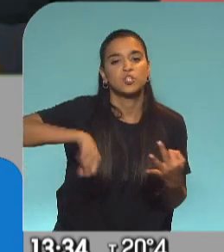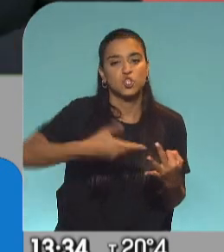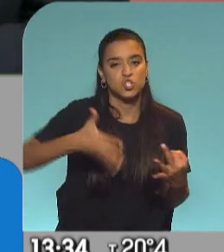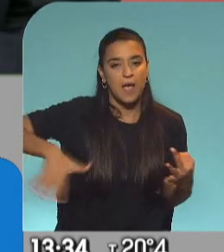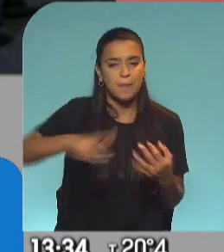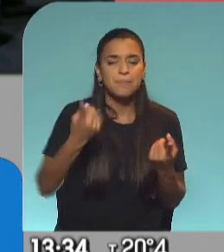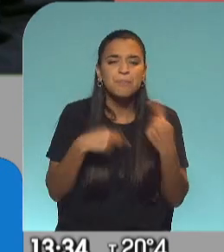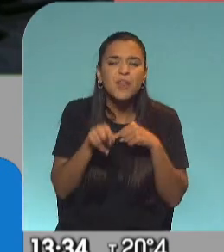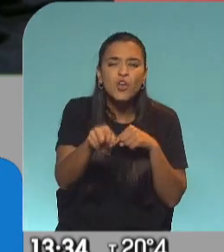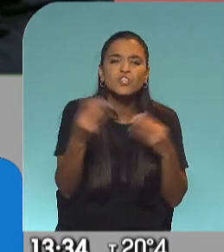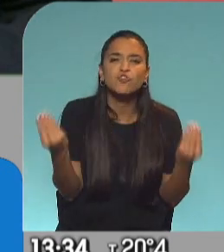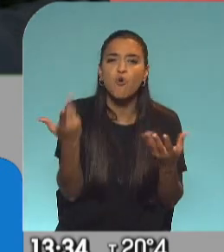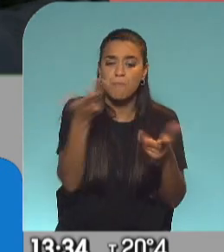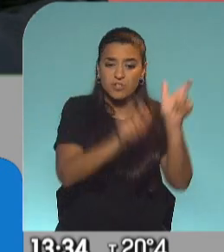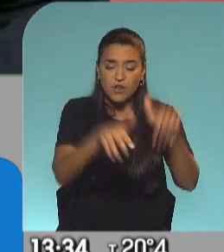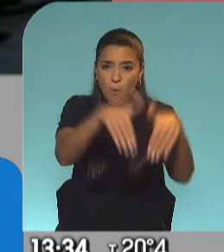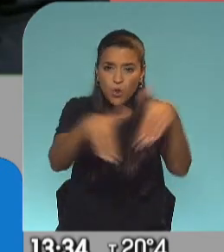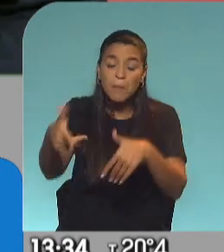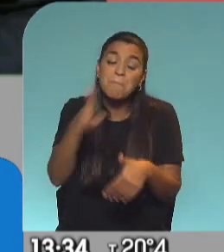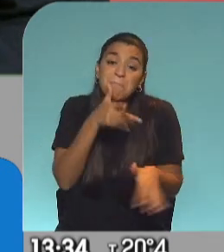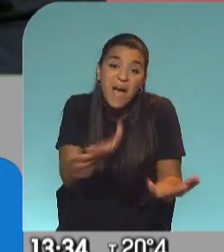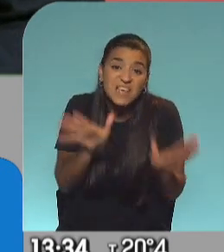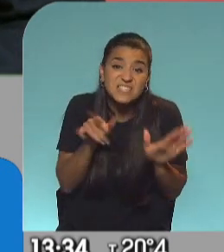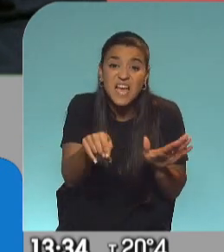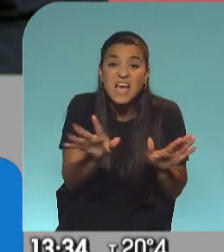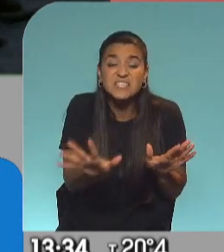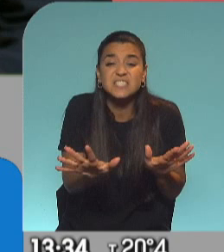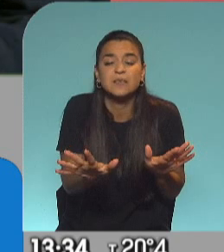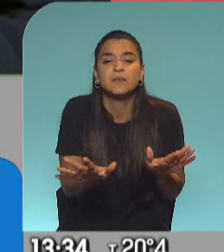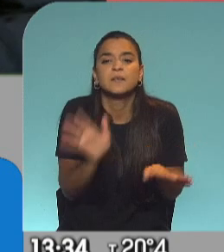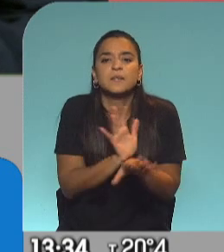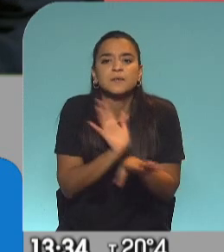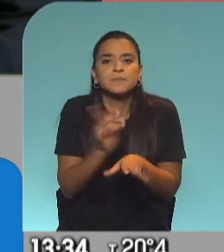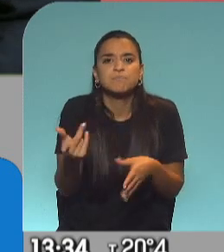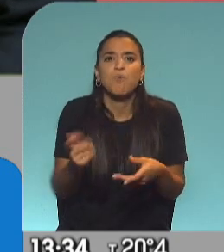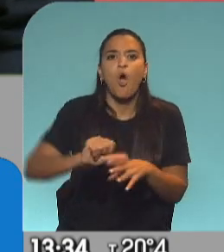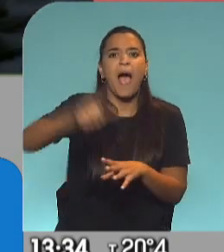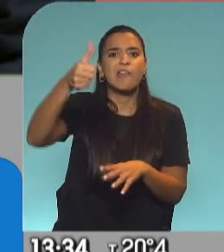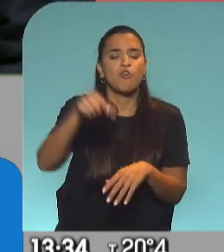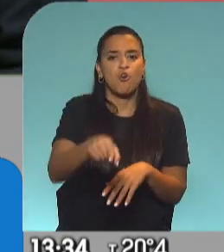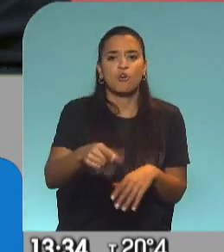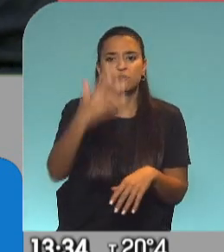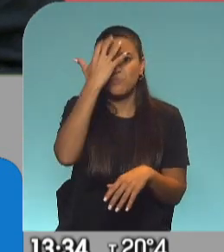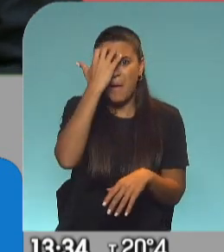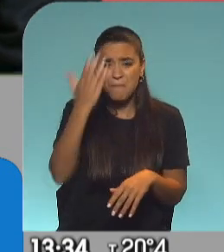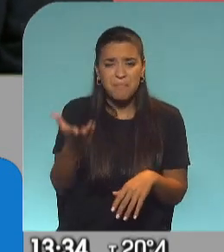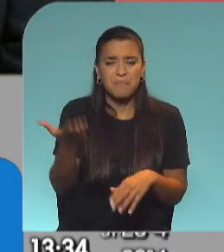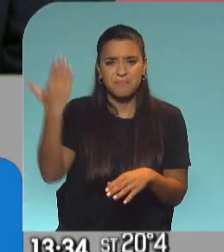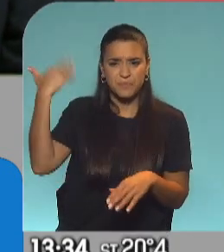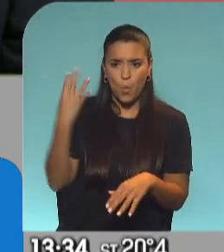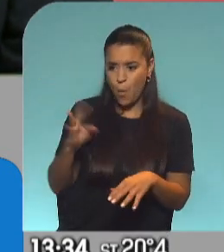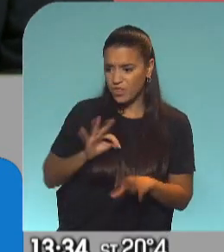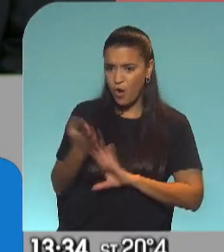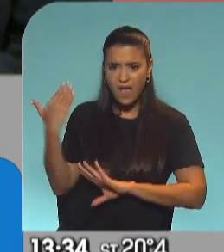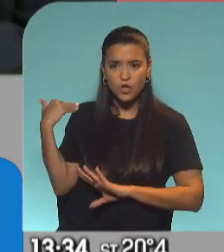¿cómo impacta eso en el electorado? Porque esto pareciera ser que fue la gran carta de triunfo que tuvo Donald Trump hace 4